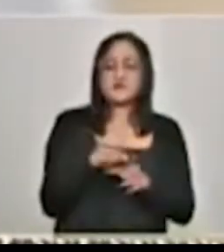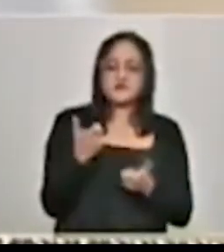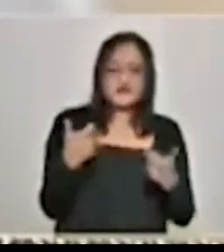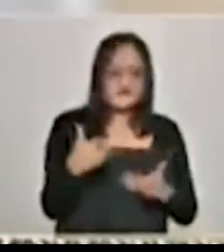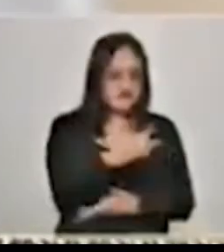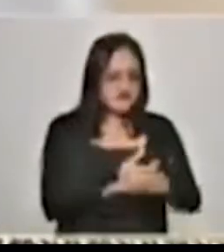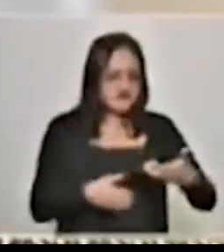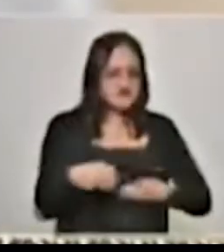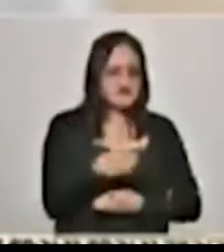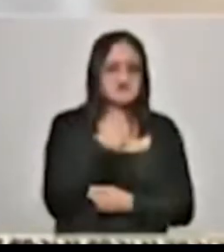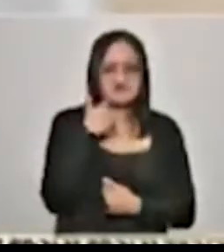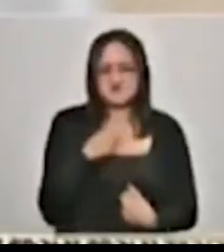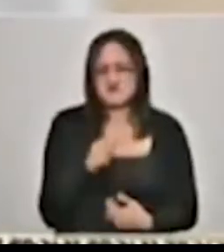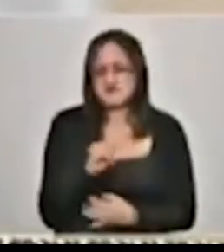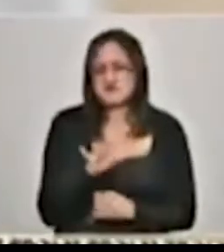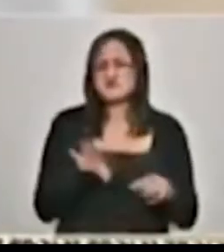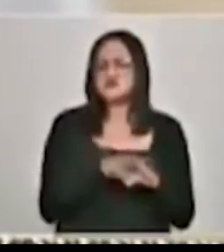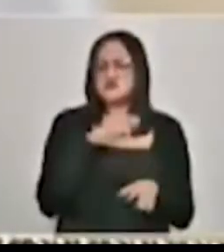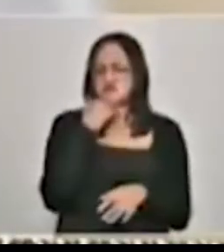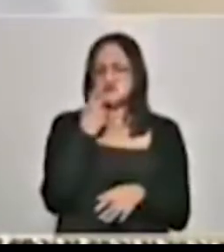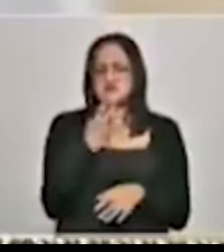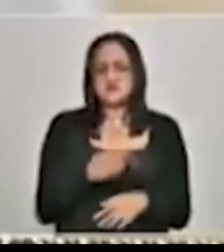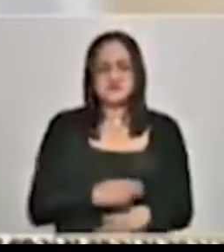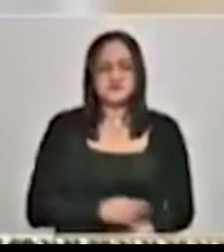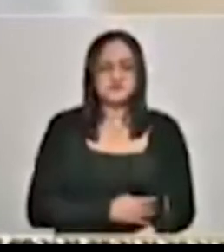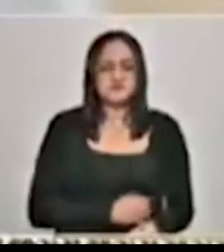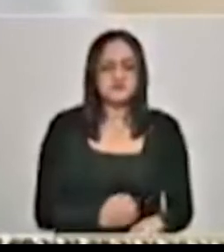ganar dinero ilícito a través de corrupción.